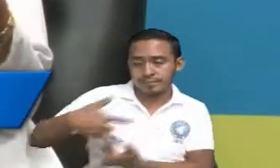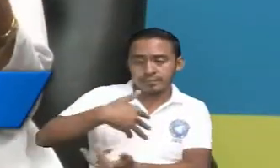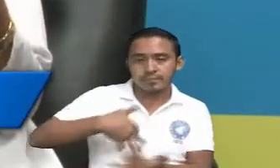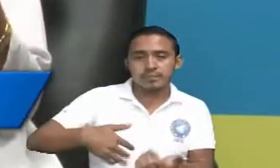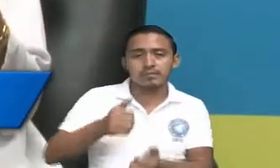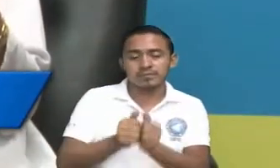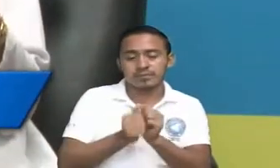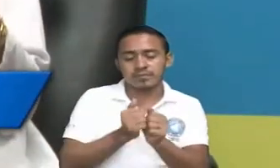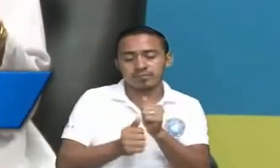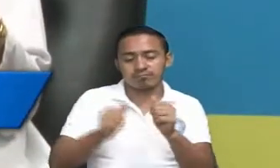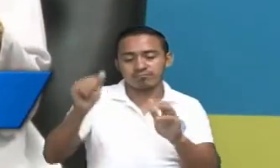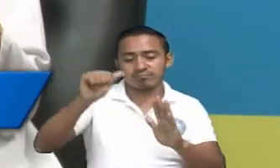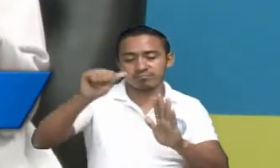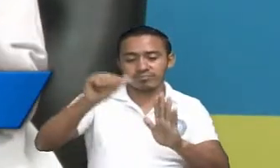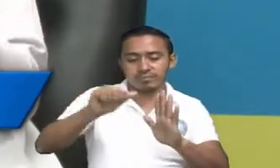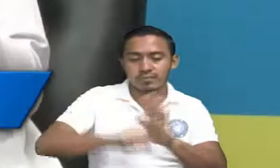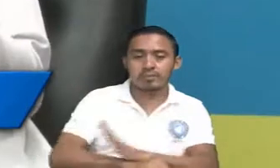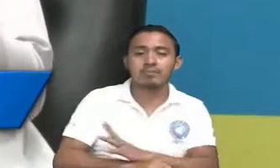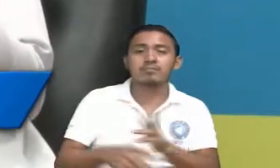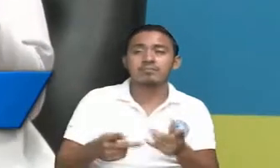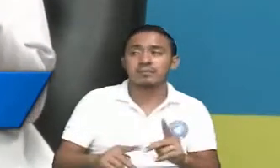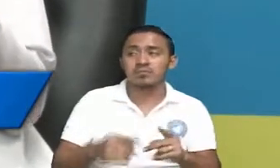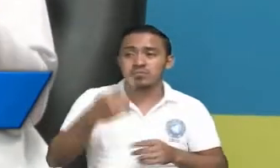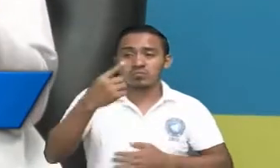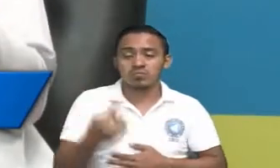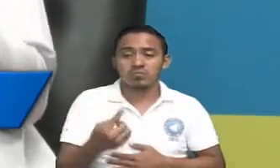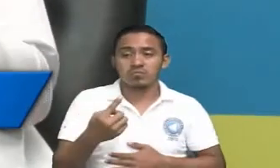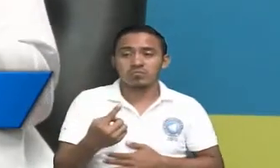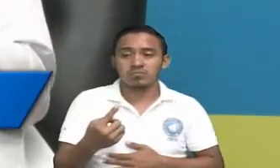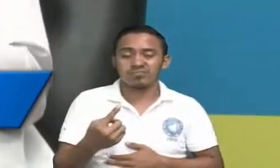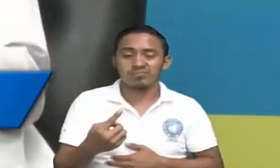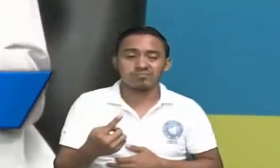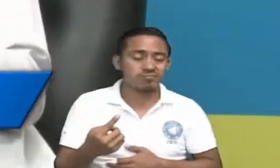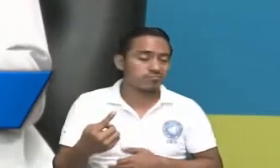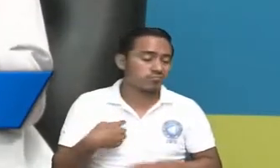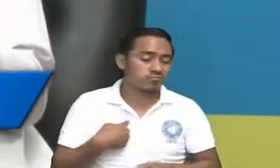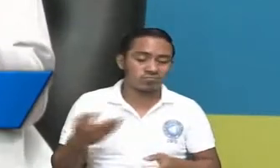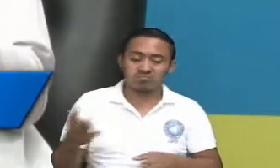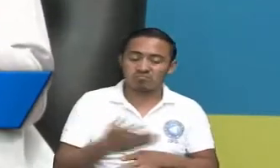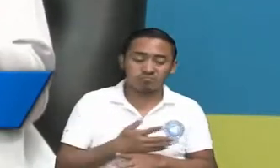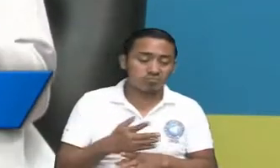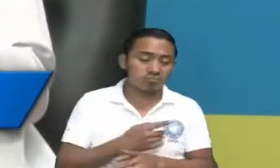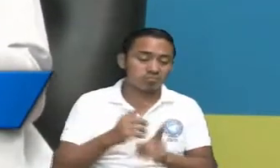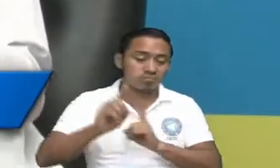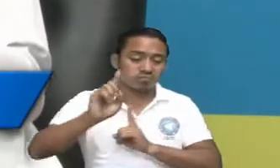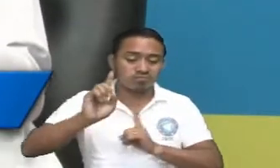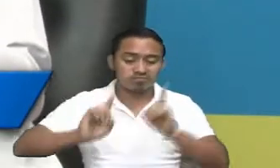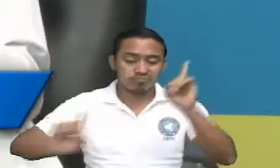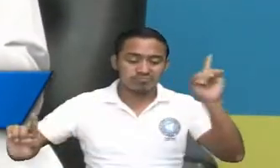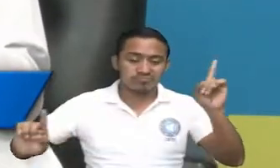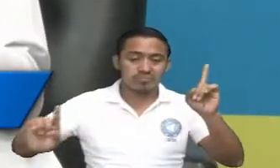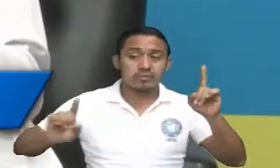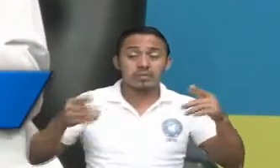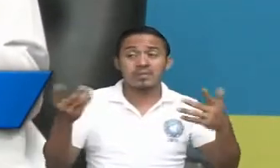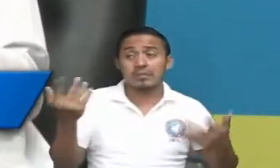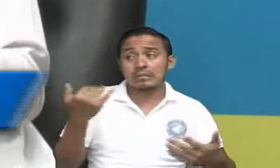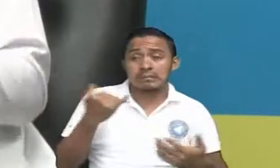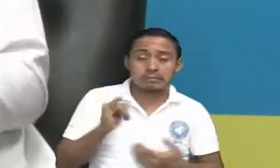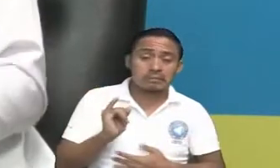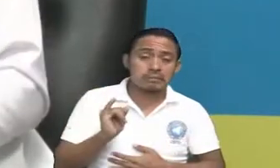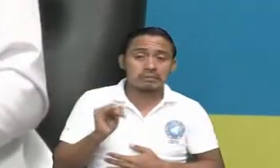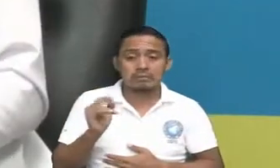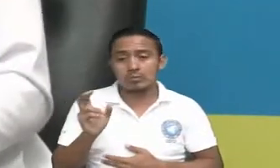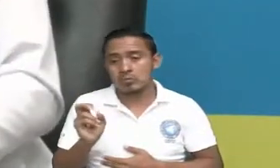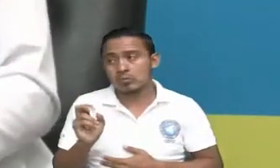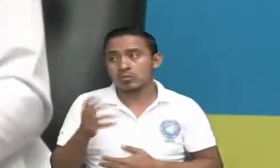está deteriorando. Pero si uno de los dos está totalmente indiferente, entonces ahí también hay que valorar si vale